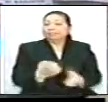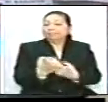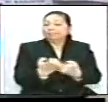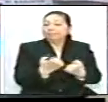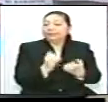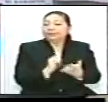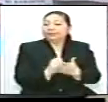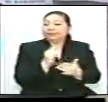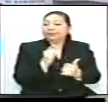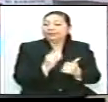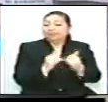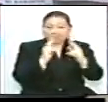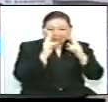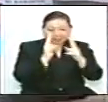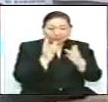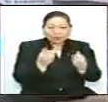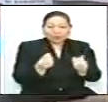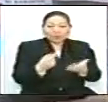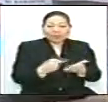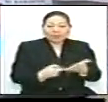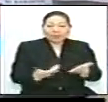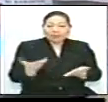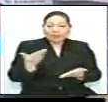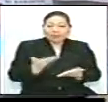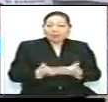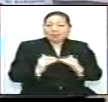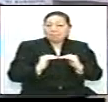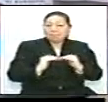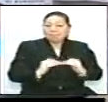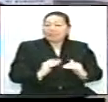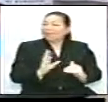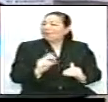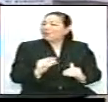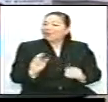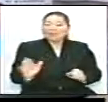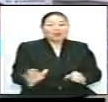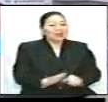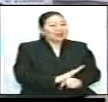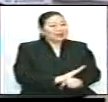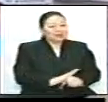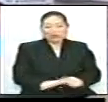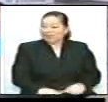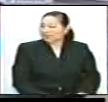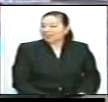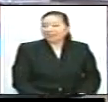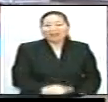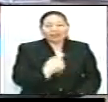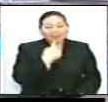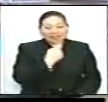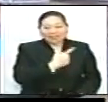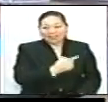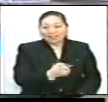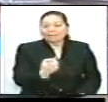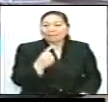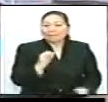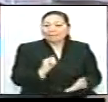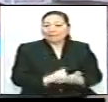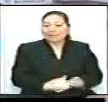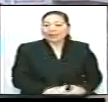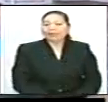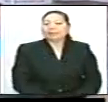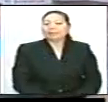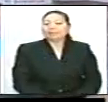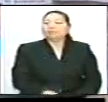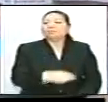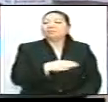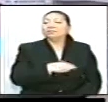estadísticas terminaban respetándolos como que tuvieran ingresos medios. Y eso no era suficiente, definitivamente. Y eso lo ha reconocido